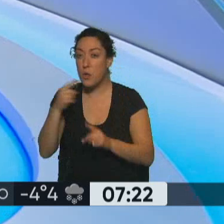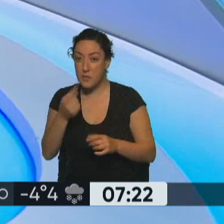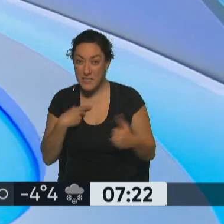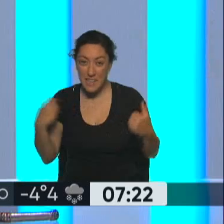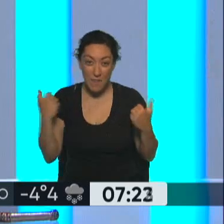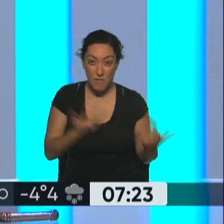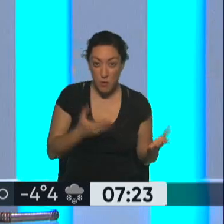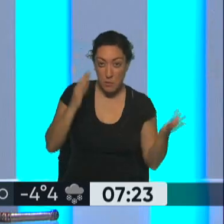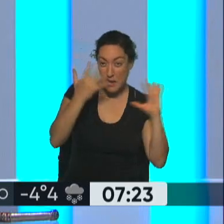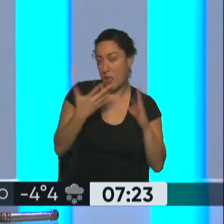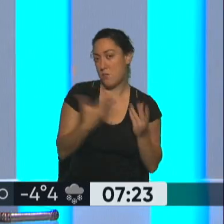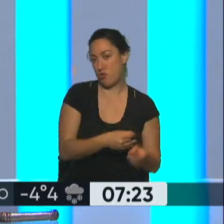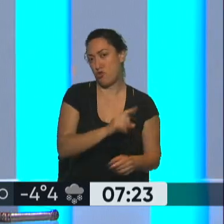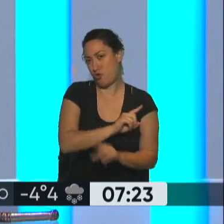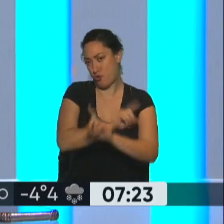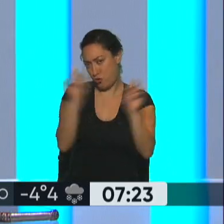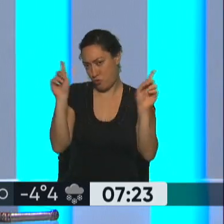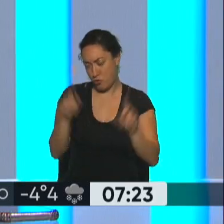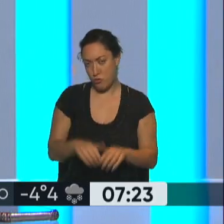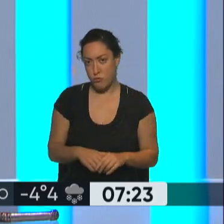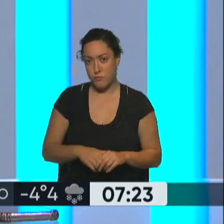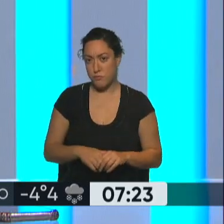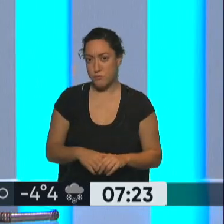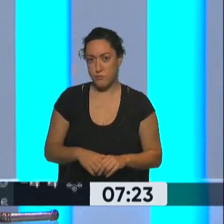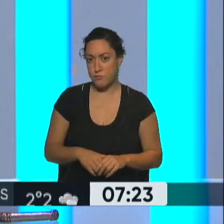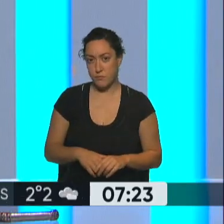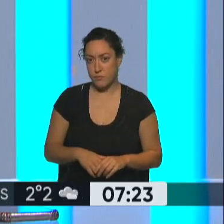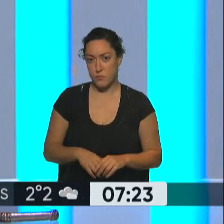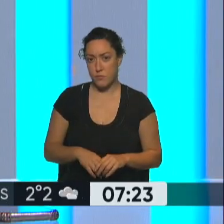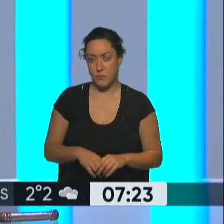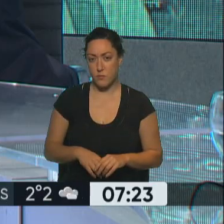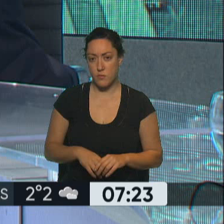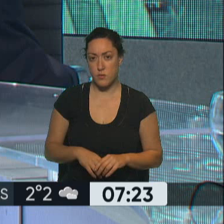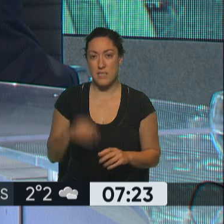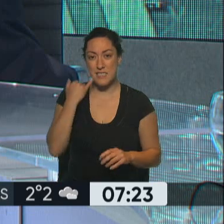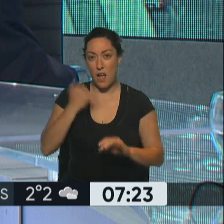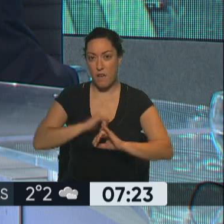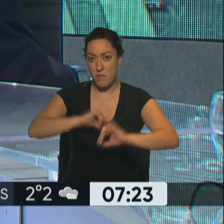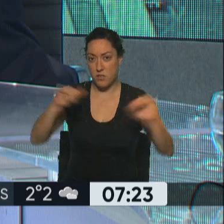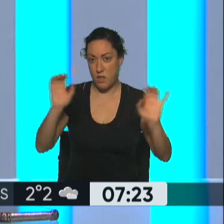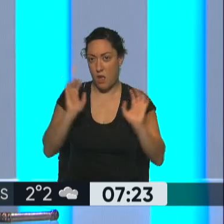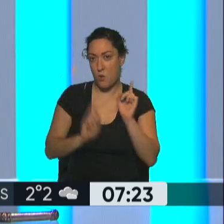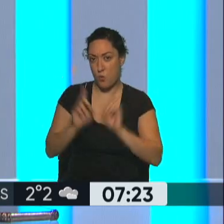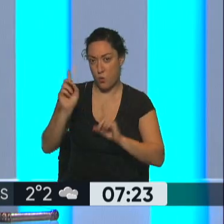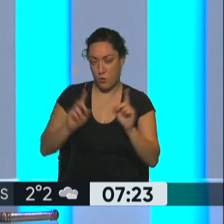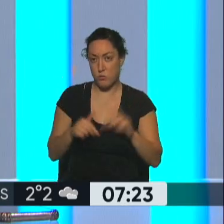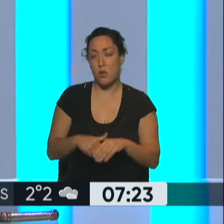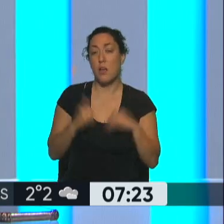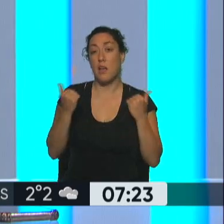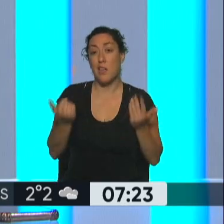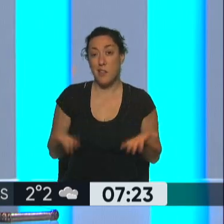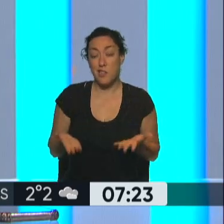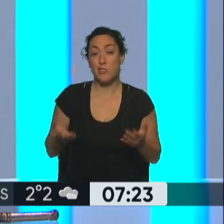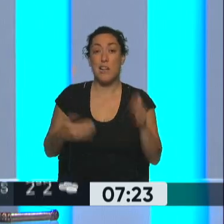ninguna manera van a acompañar proyectos del presidente electo Javier Milei. Es decir, que la construcción